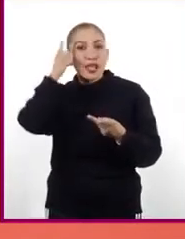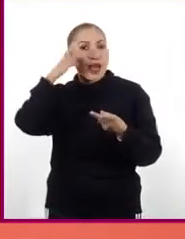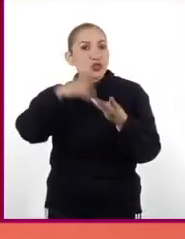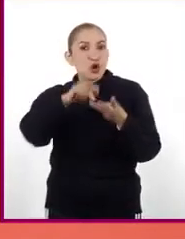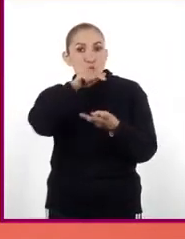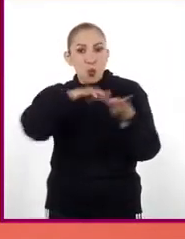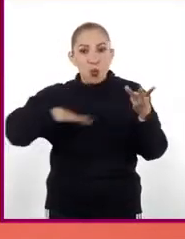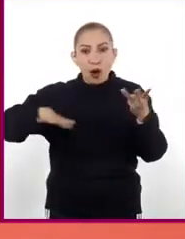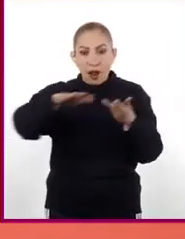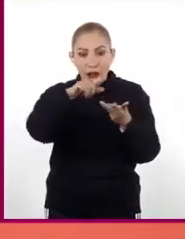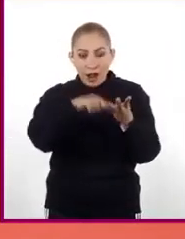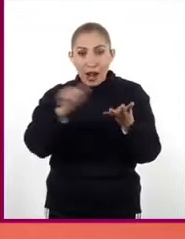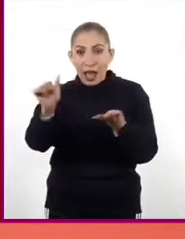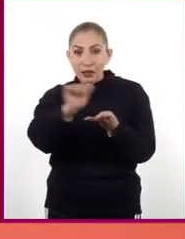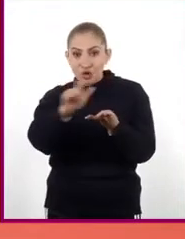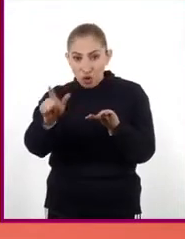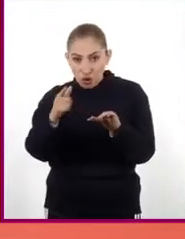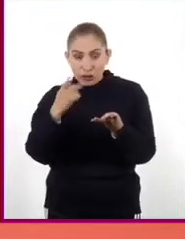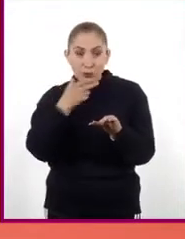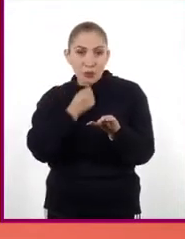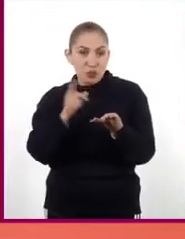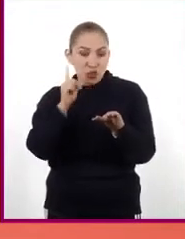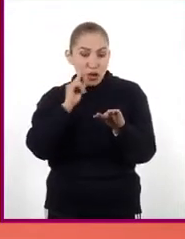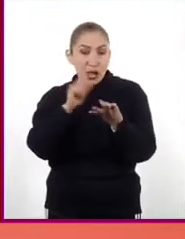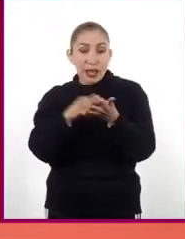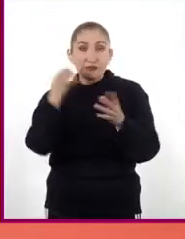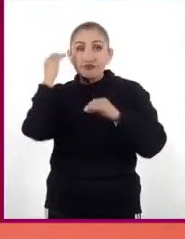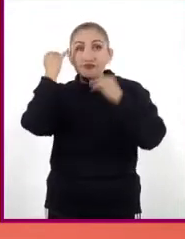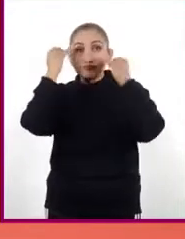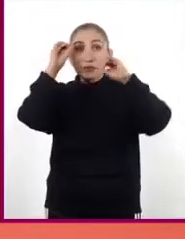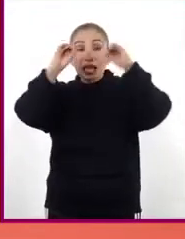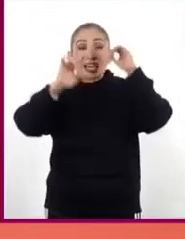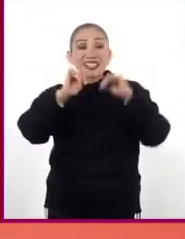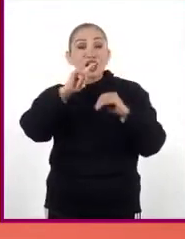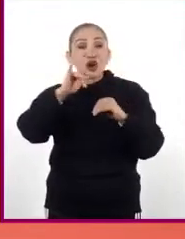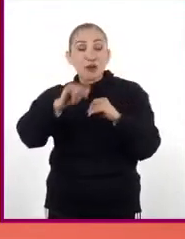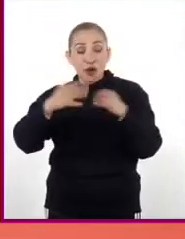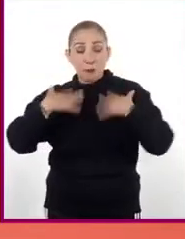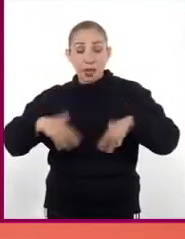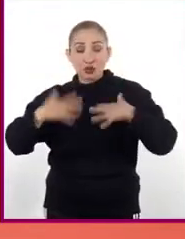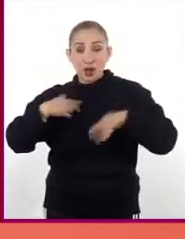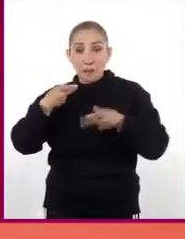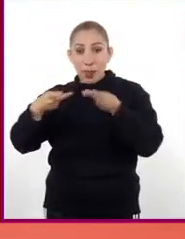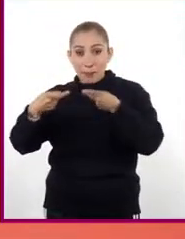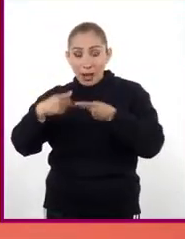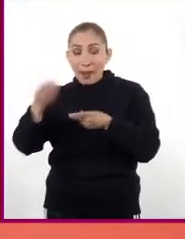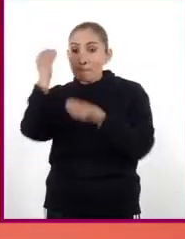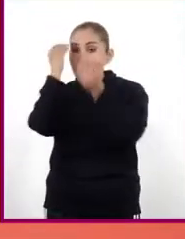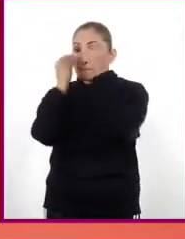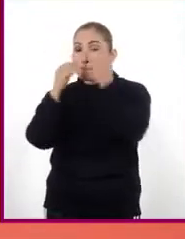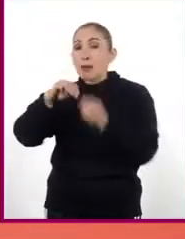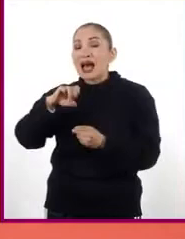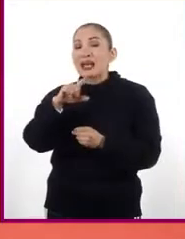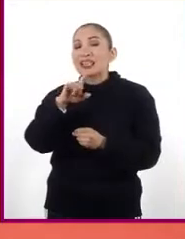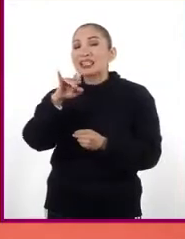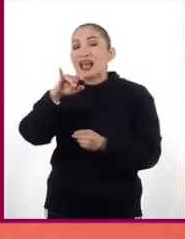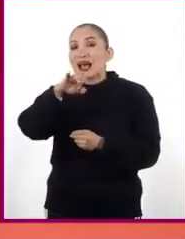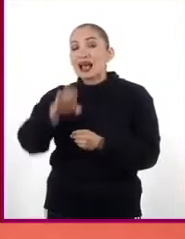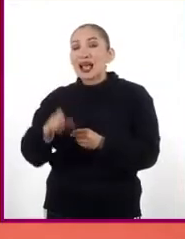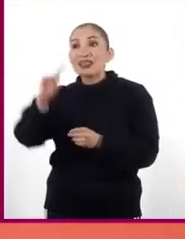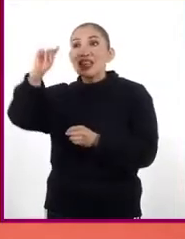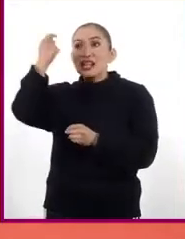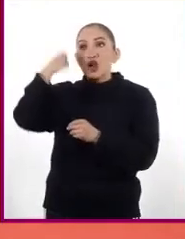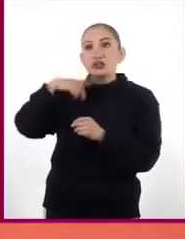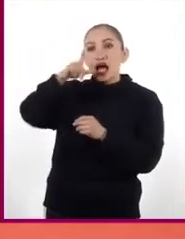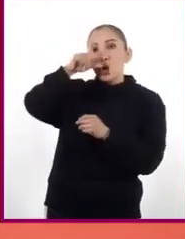de escena, actores, escenógrafo, vestuarista, maquillista, técnicos